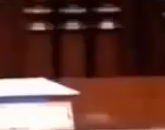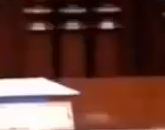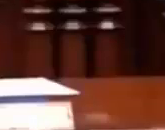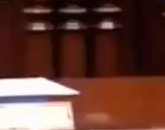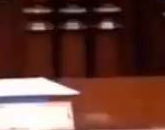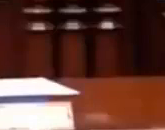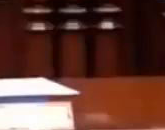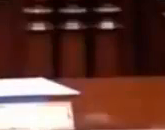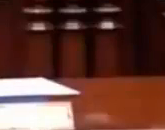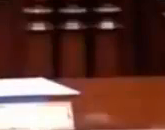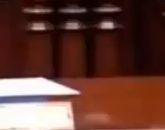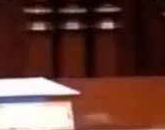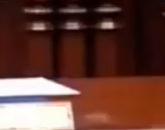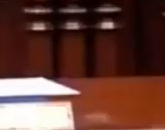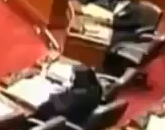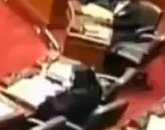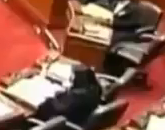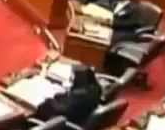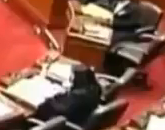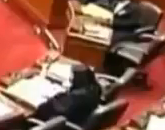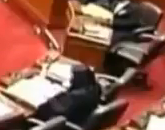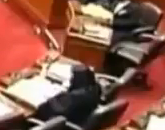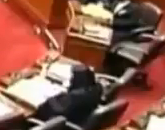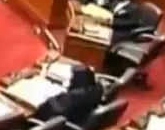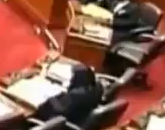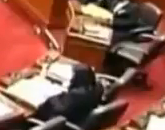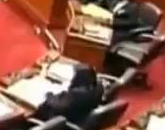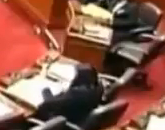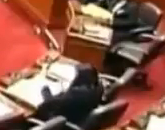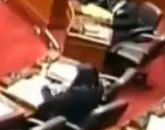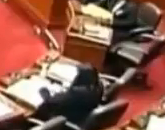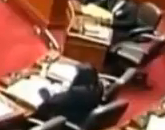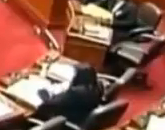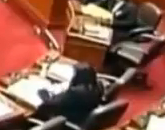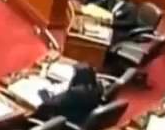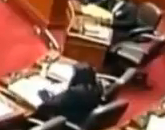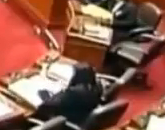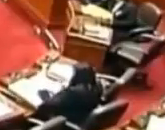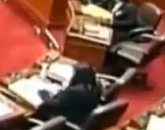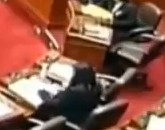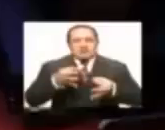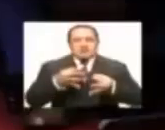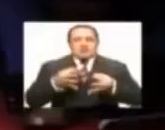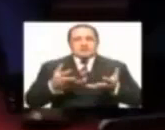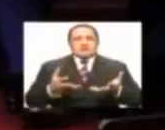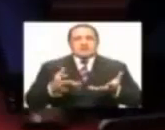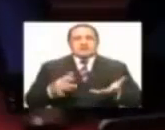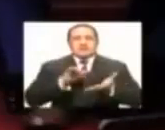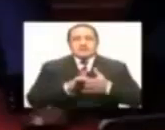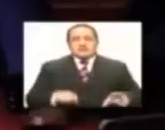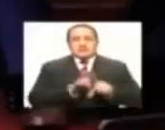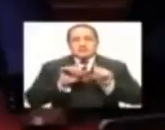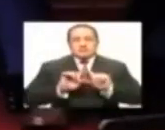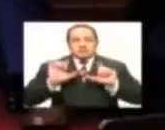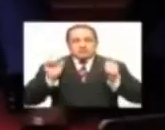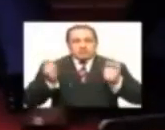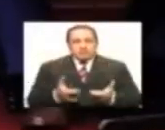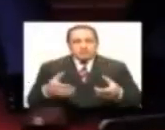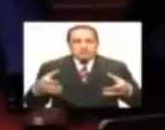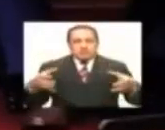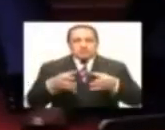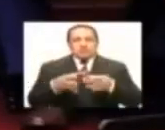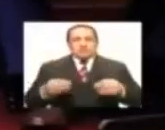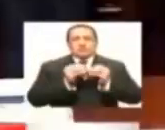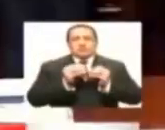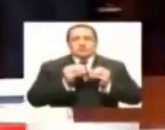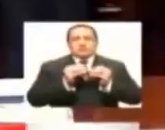por quien intervino de parte del partido oficialista, ¿no? Entonces, esto ha sido una elección democrática con la participación de los